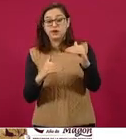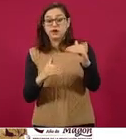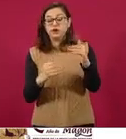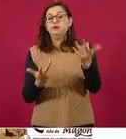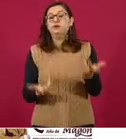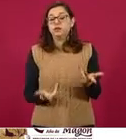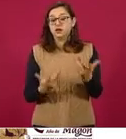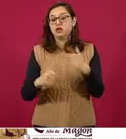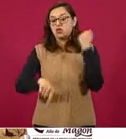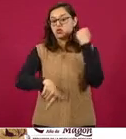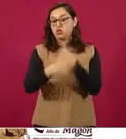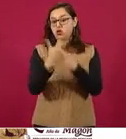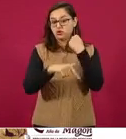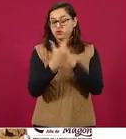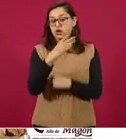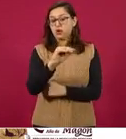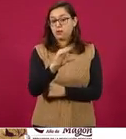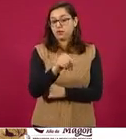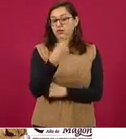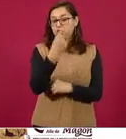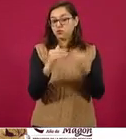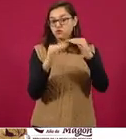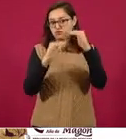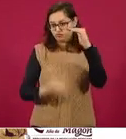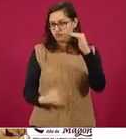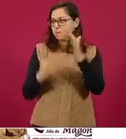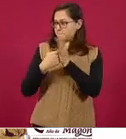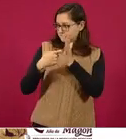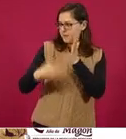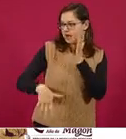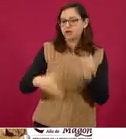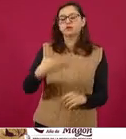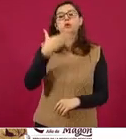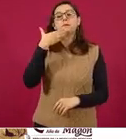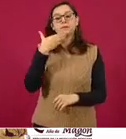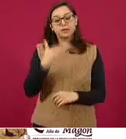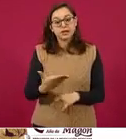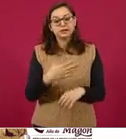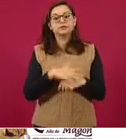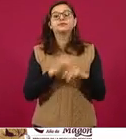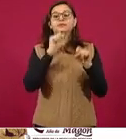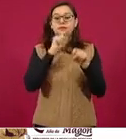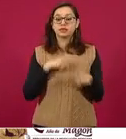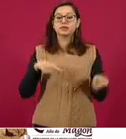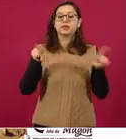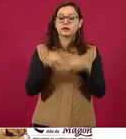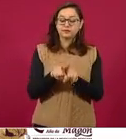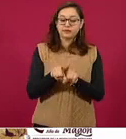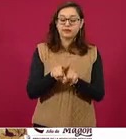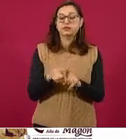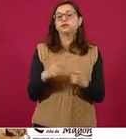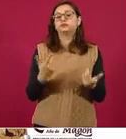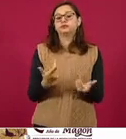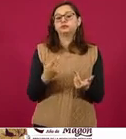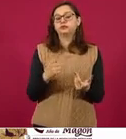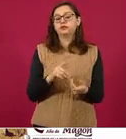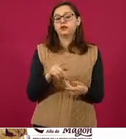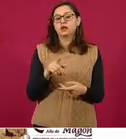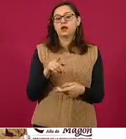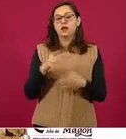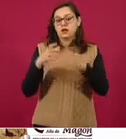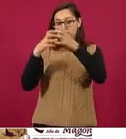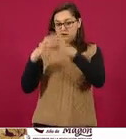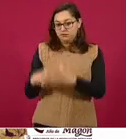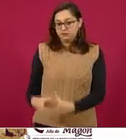es de 12 pesos con 91 centavos. También vemos esos ejemplos en el caso del gas que se vende en